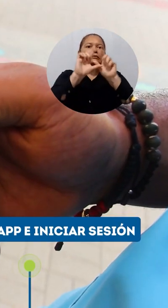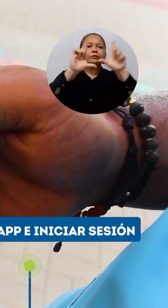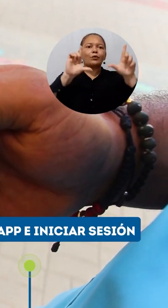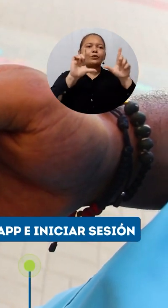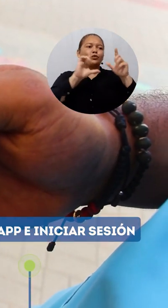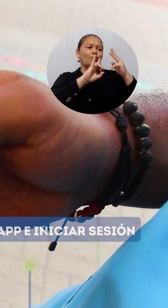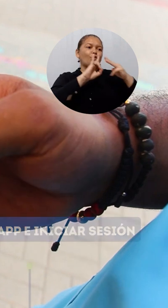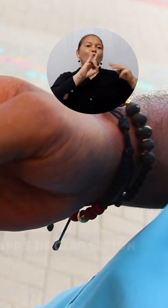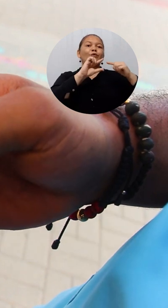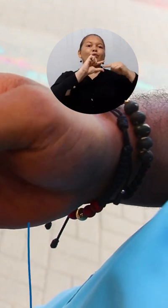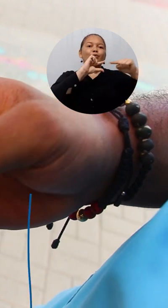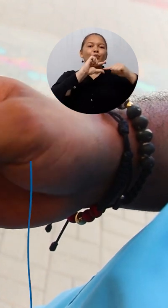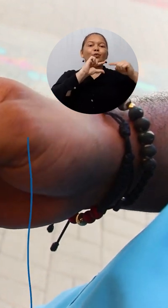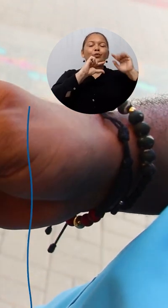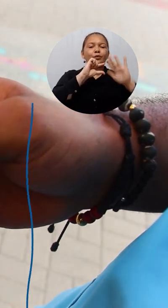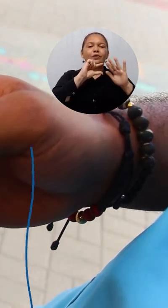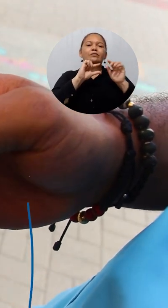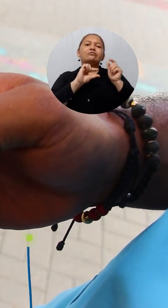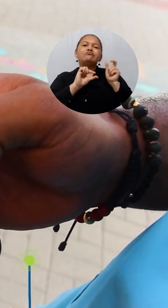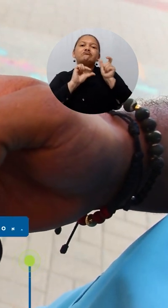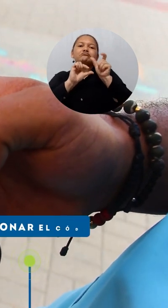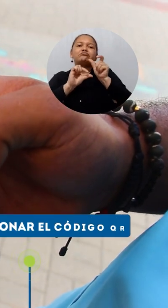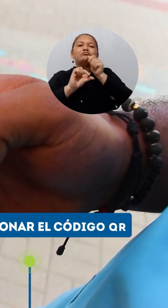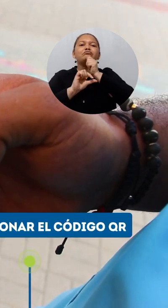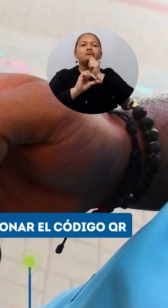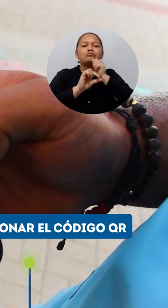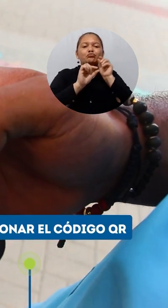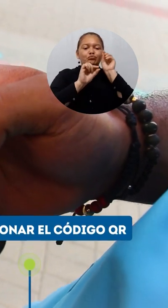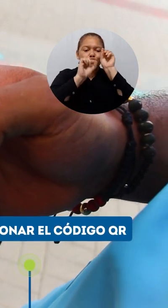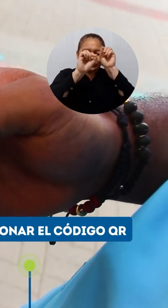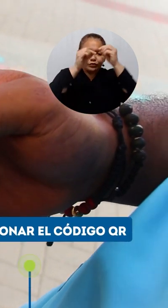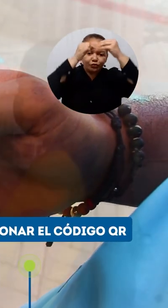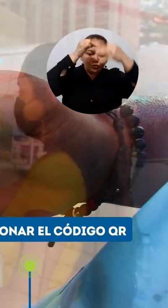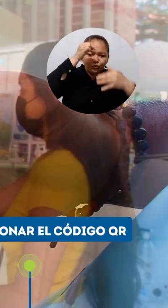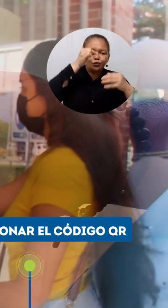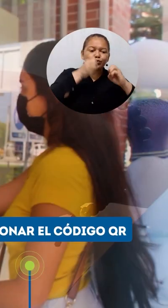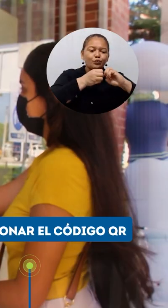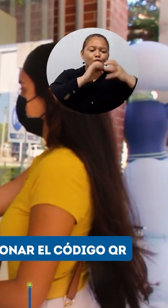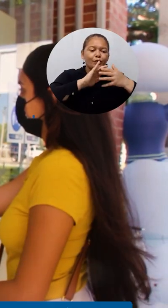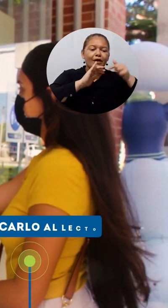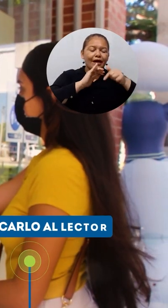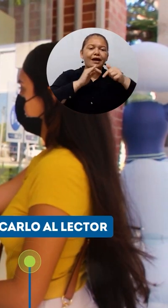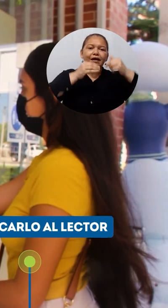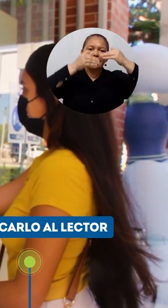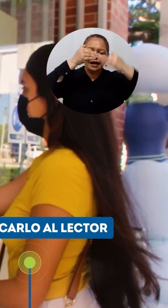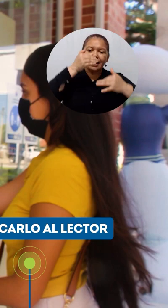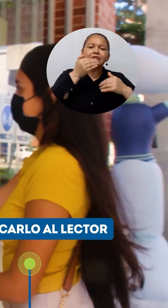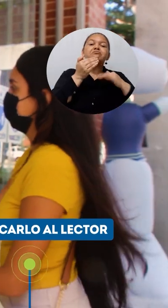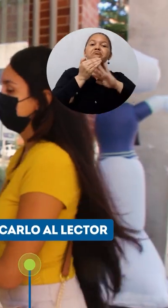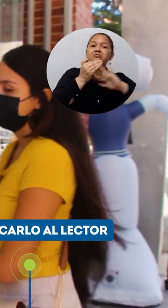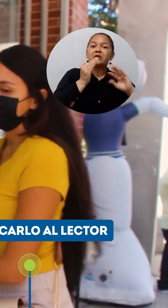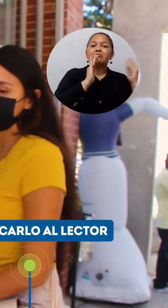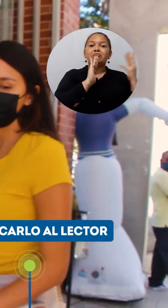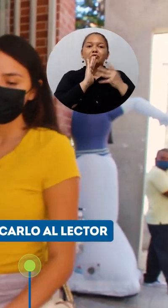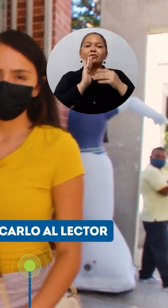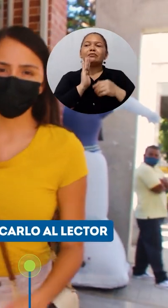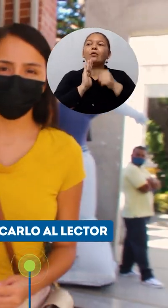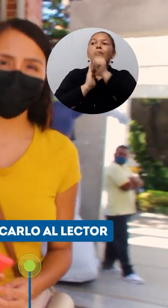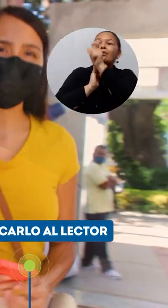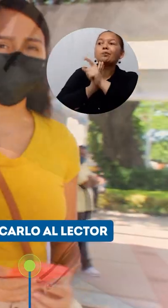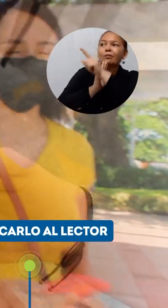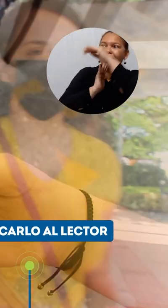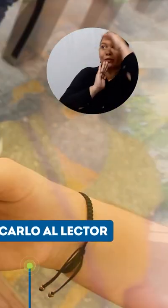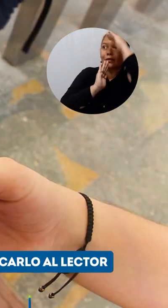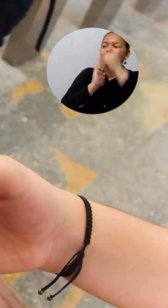y la contraseña posteriormente seleccionar el código qr debajo de los datos personales y acercarlo al lector que está a cargo